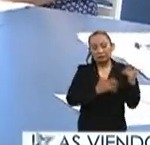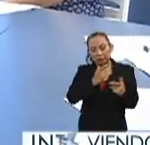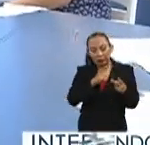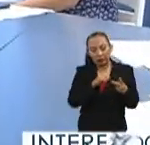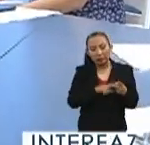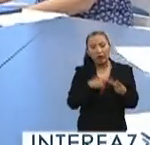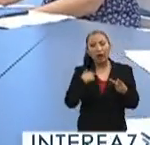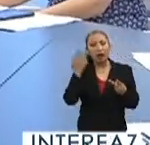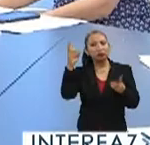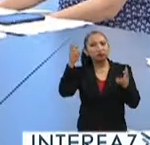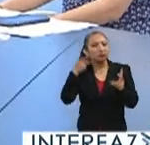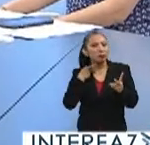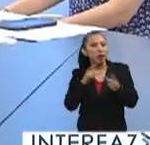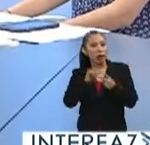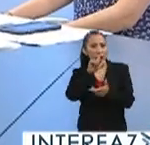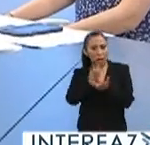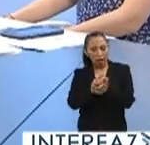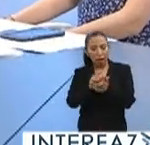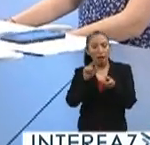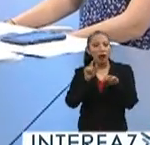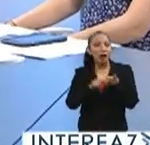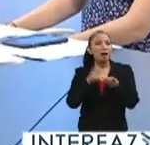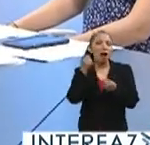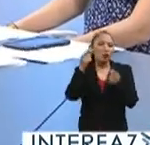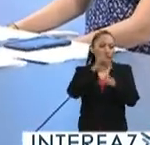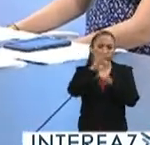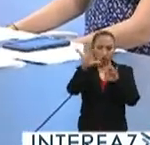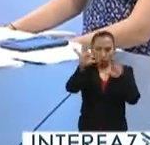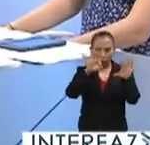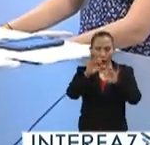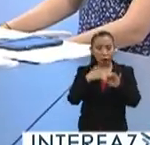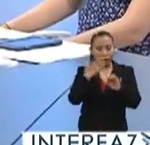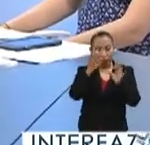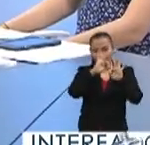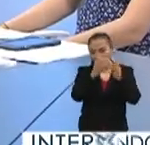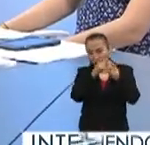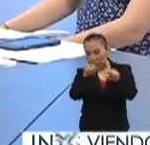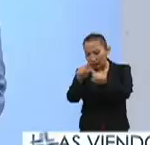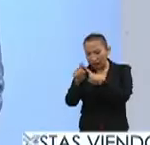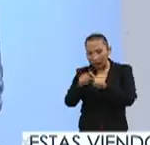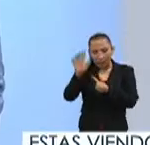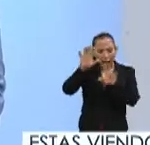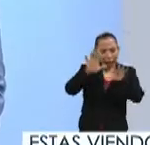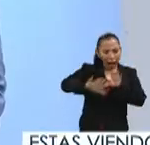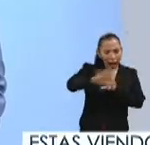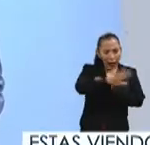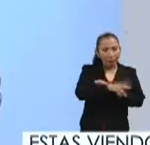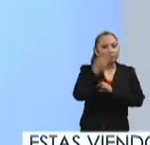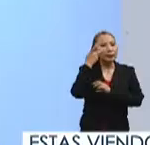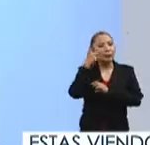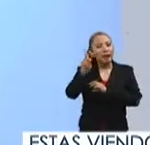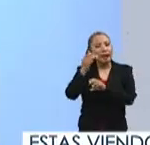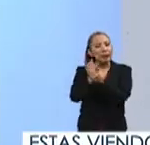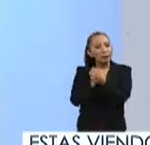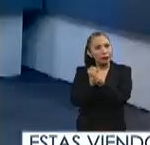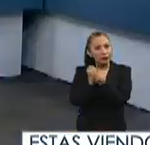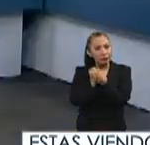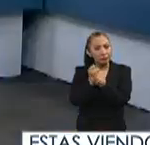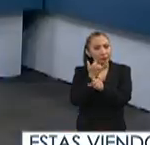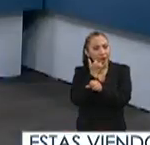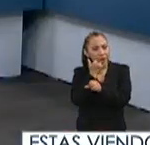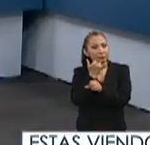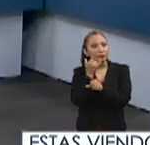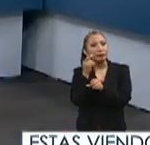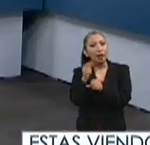emocional, temas políticos y legales. Hubo un poco de todo porque tiene un formato multidisciplinario. Vamos a ver un trabajo, perdona Cris,